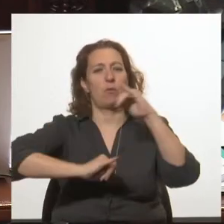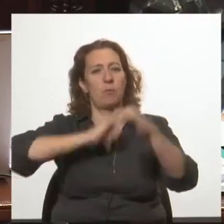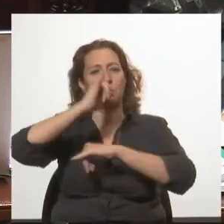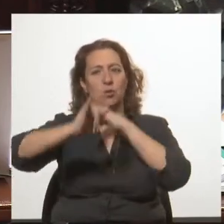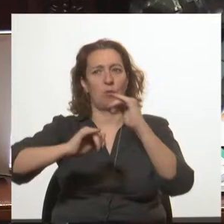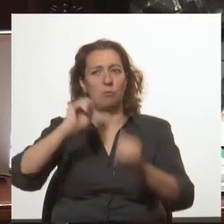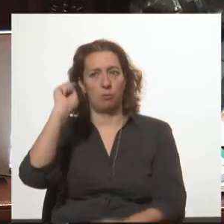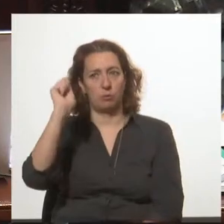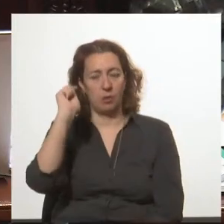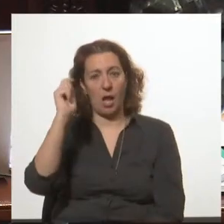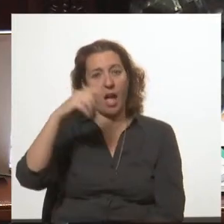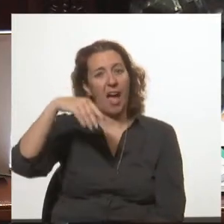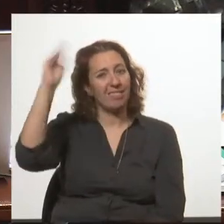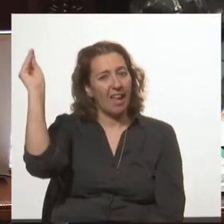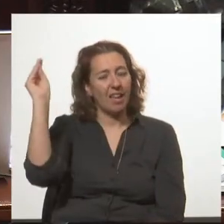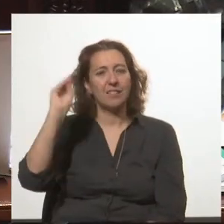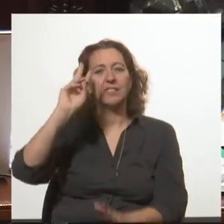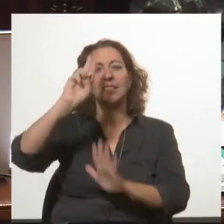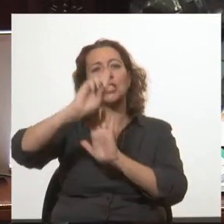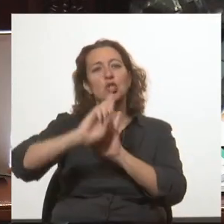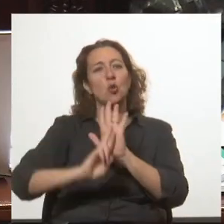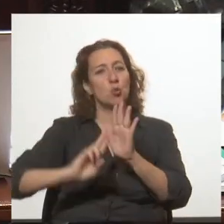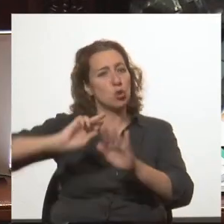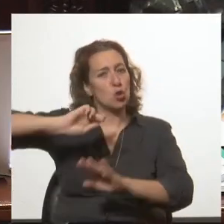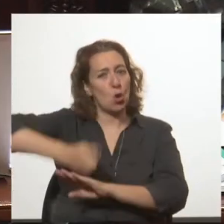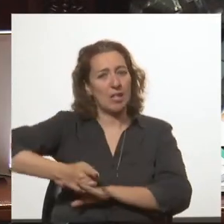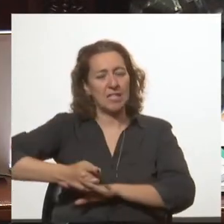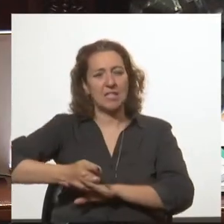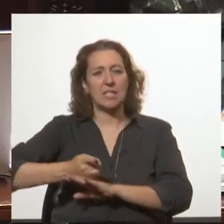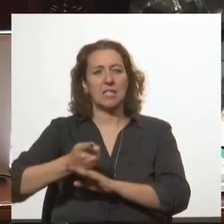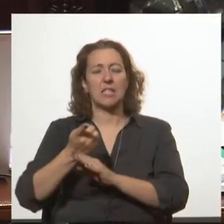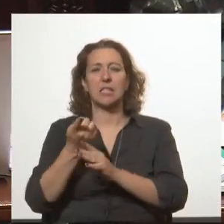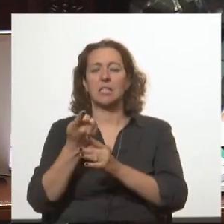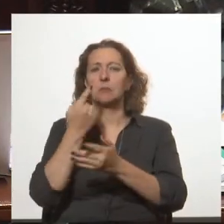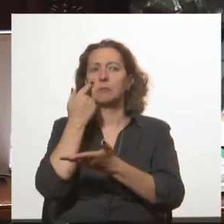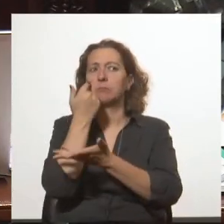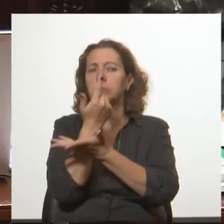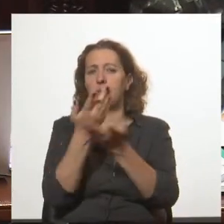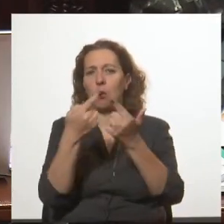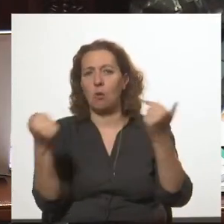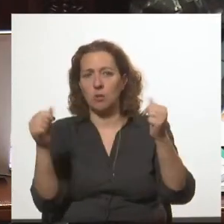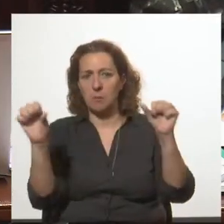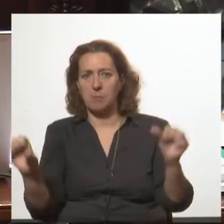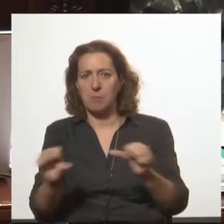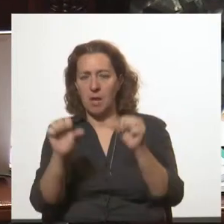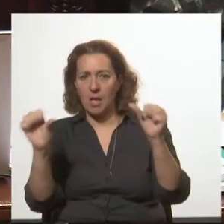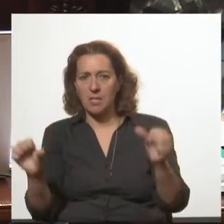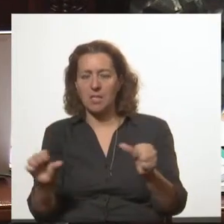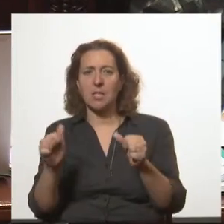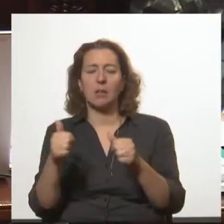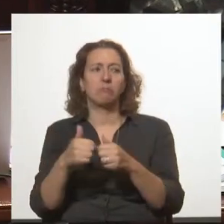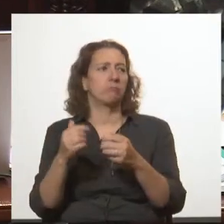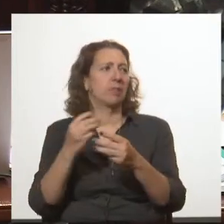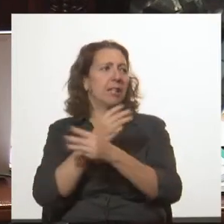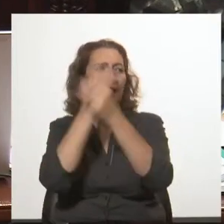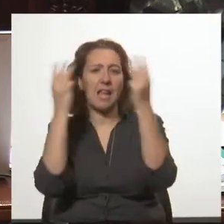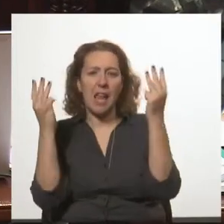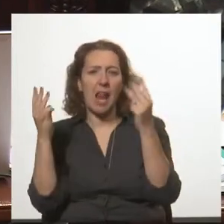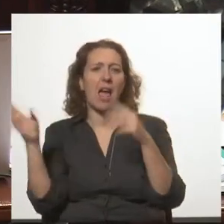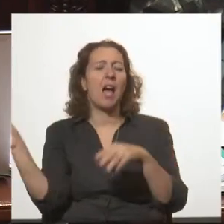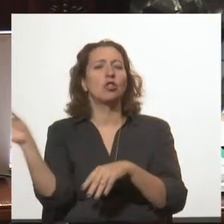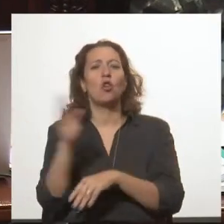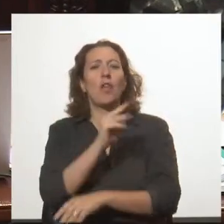toma una serie de resoluciones y se dieron instrucciones y lineamientos con carácter general a todas las